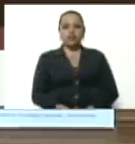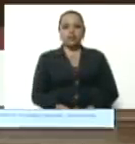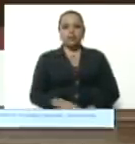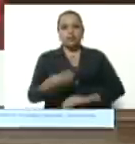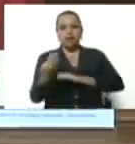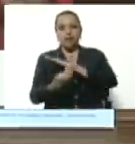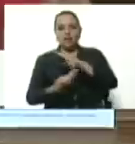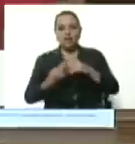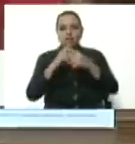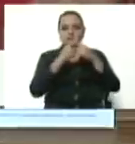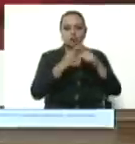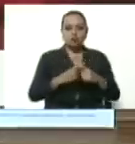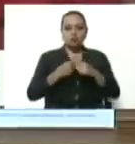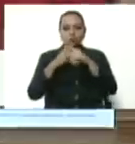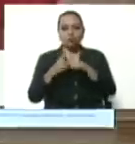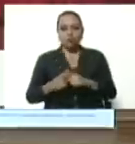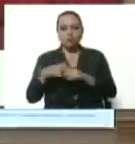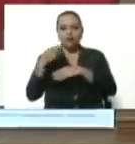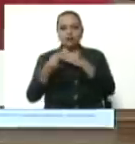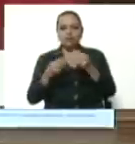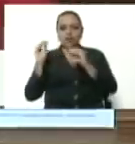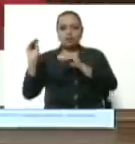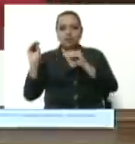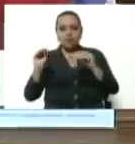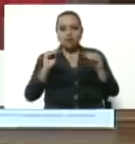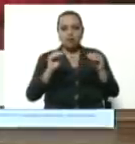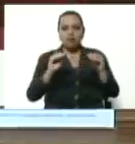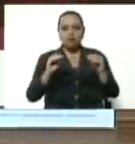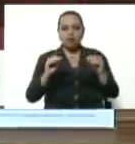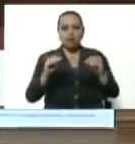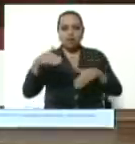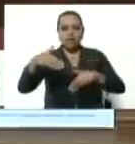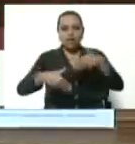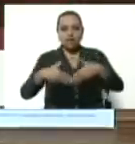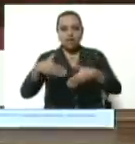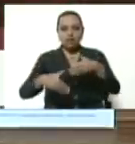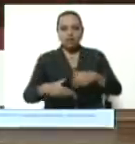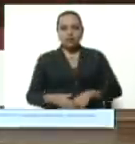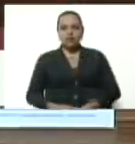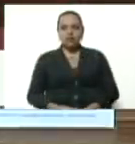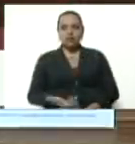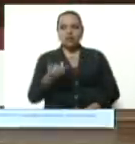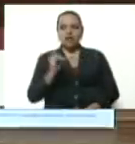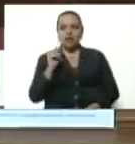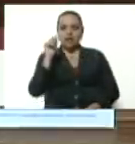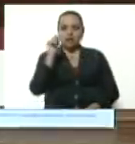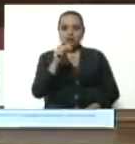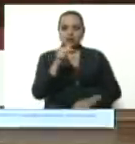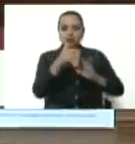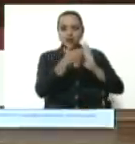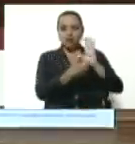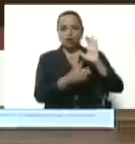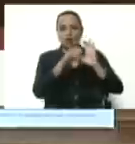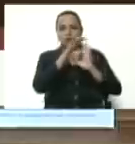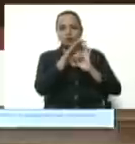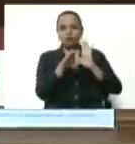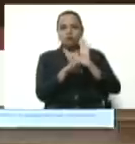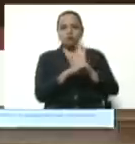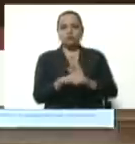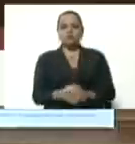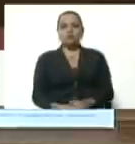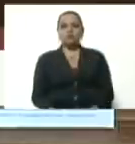de cálculos para hacer el llamado a elecciones que contempla esta soberanísima